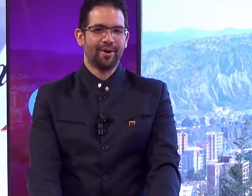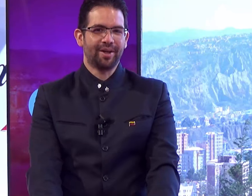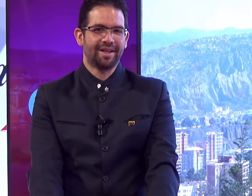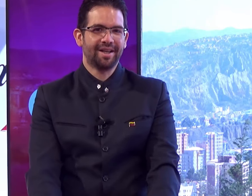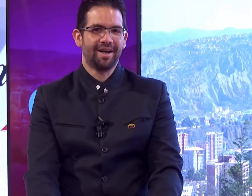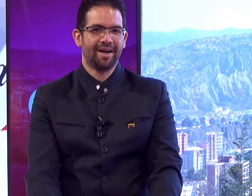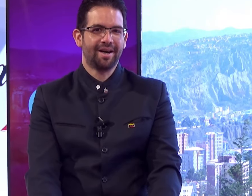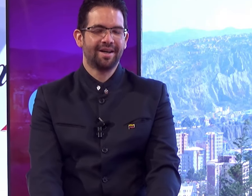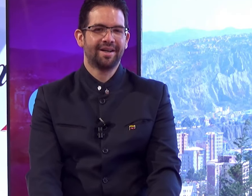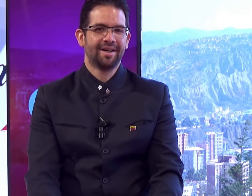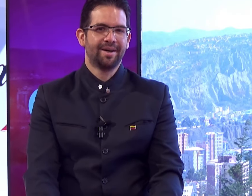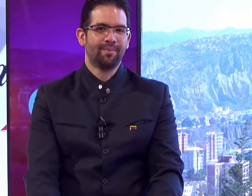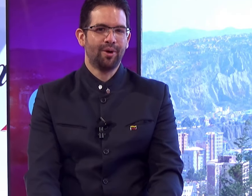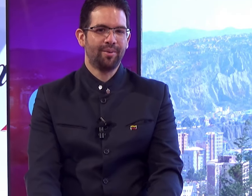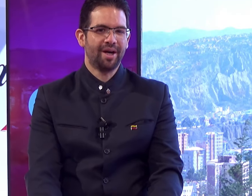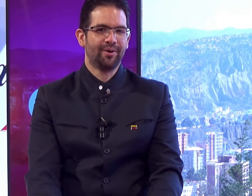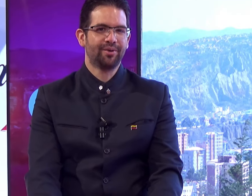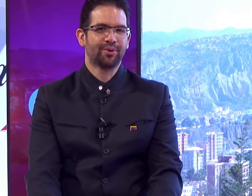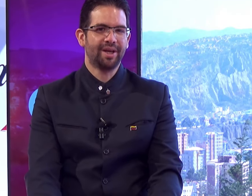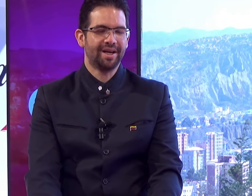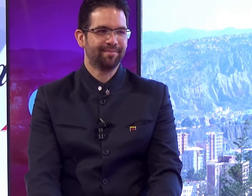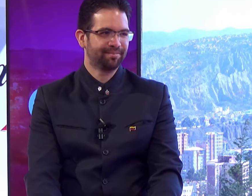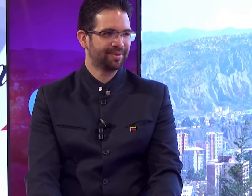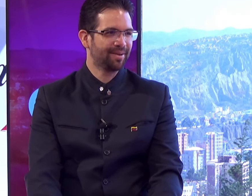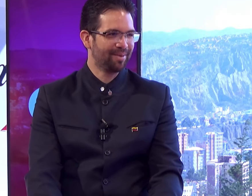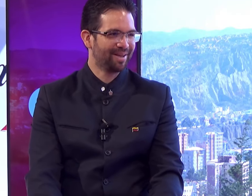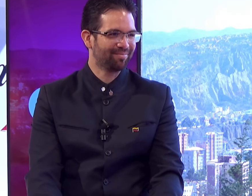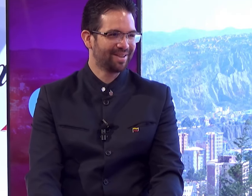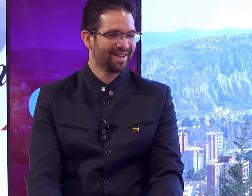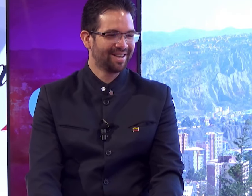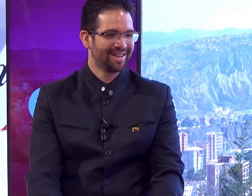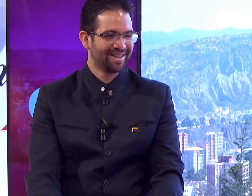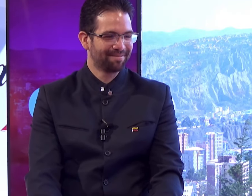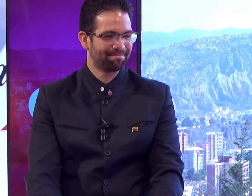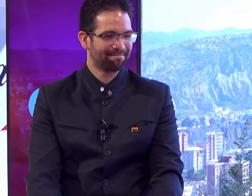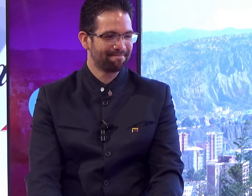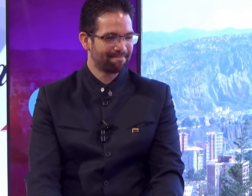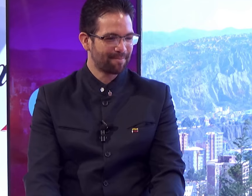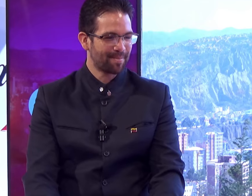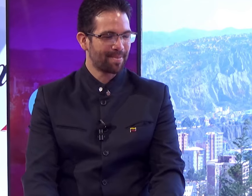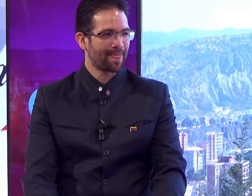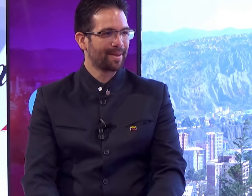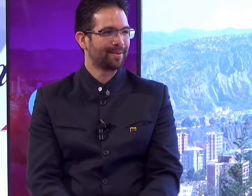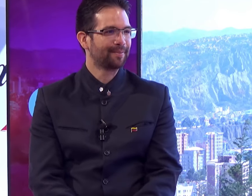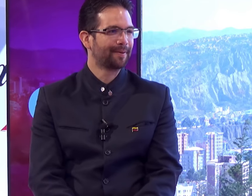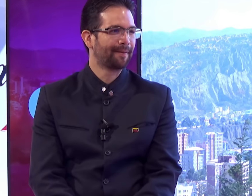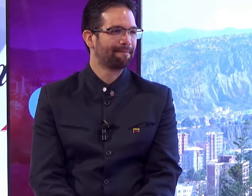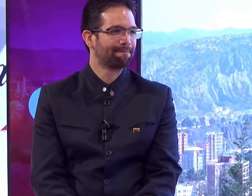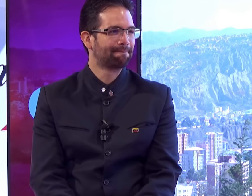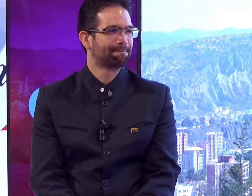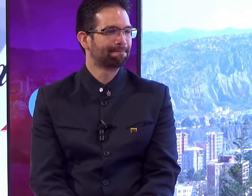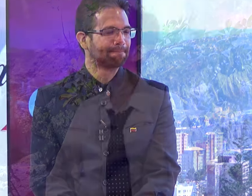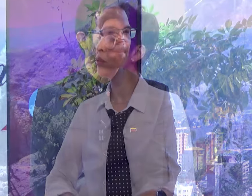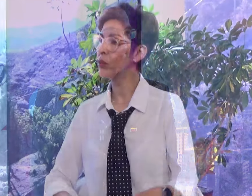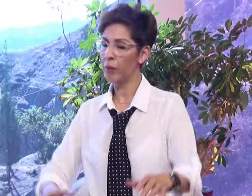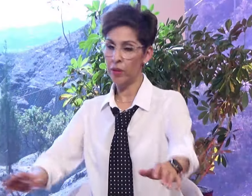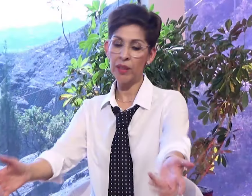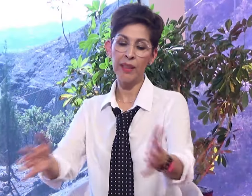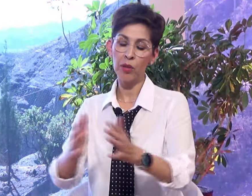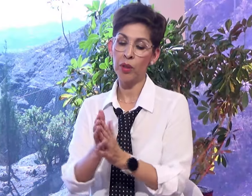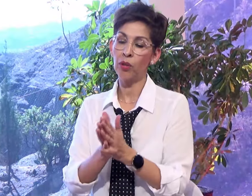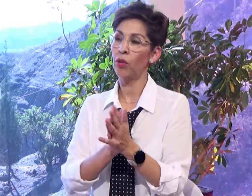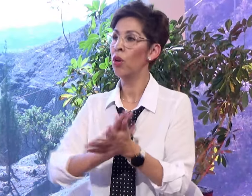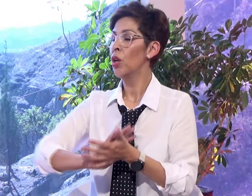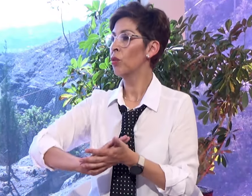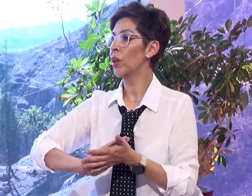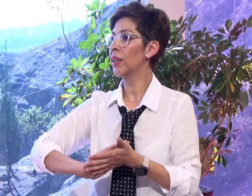a los periodistas bolivianos en su día también. Así es, hemos tenido un camino difícil, ¿no? Los periodistas,